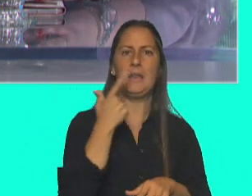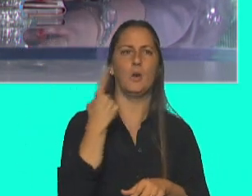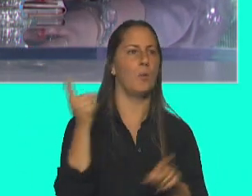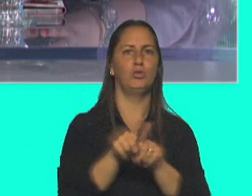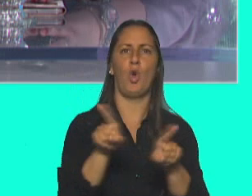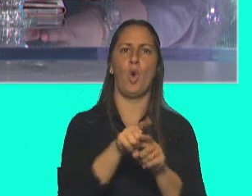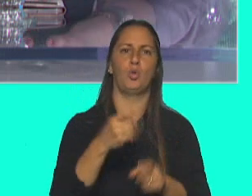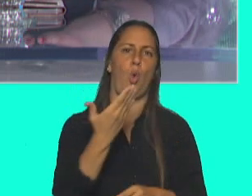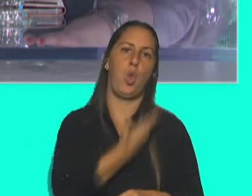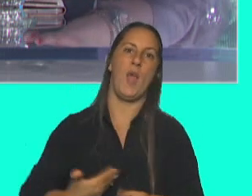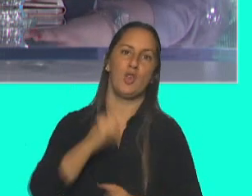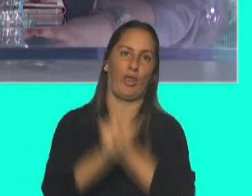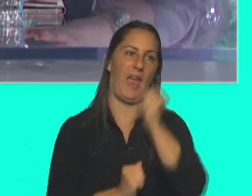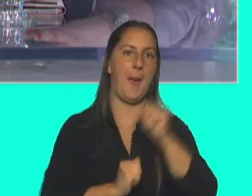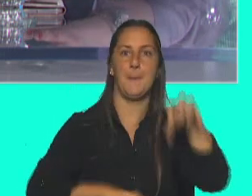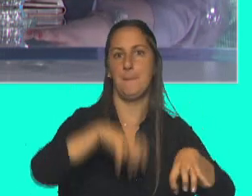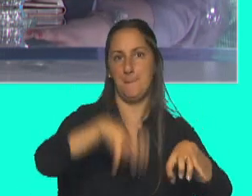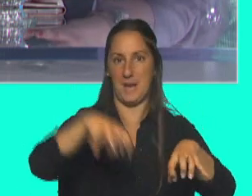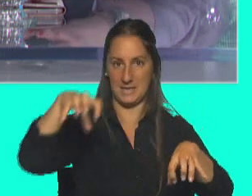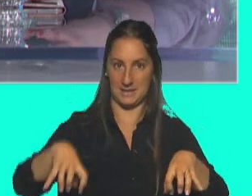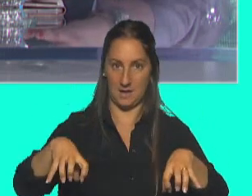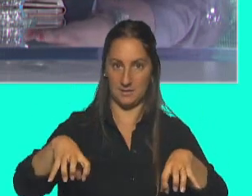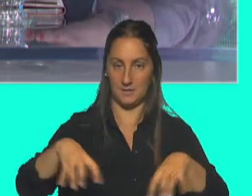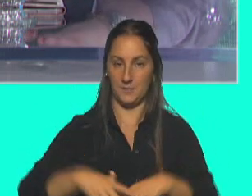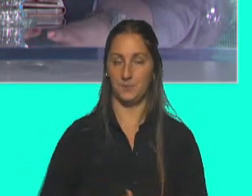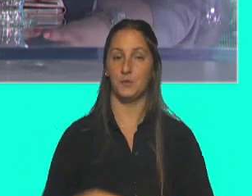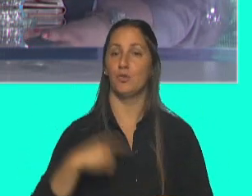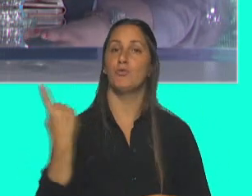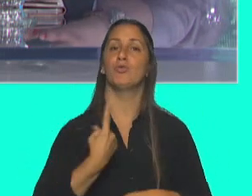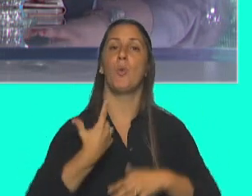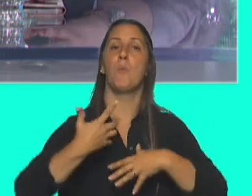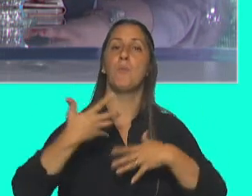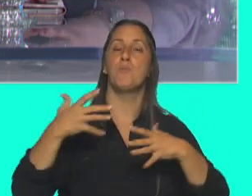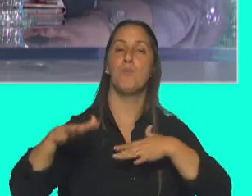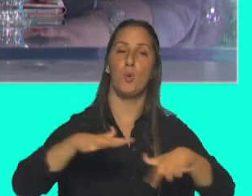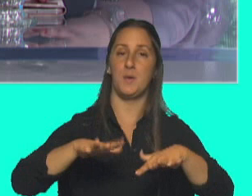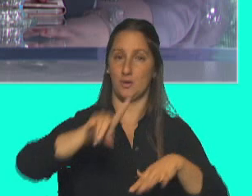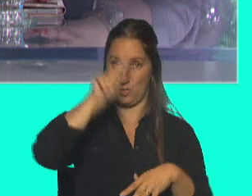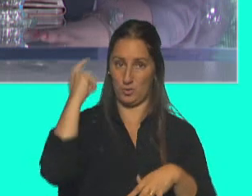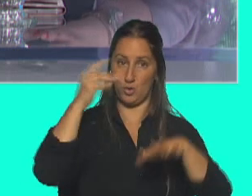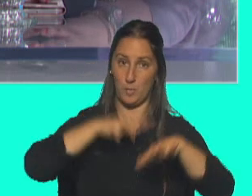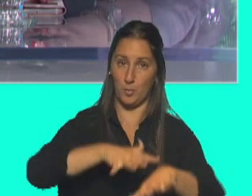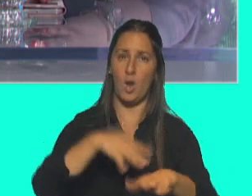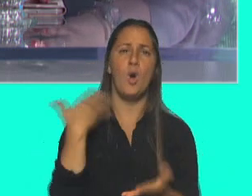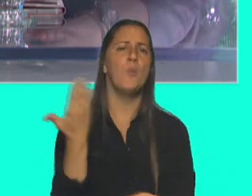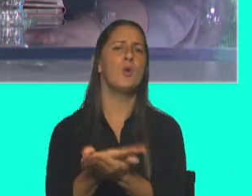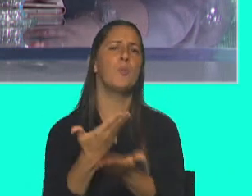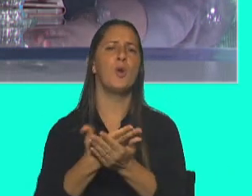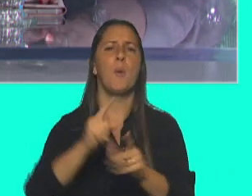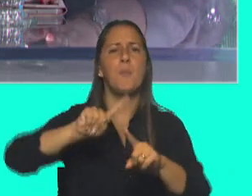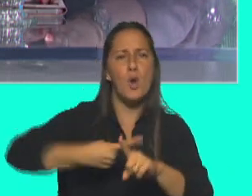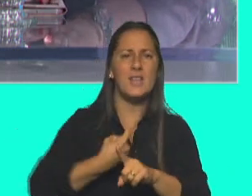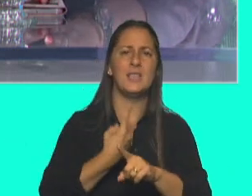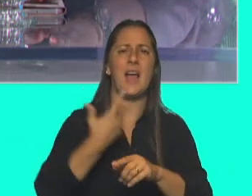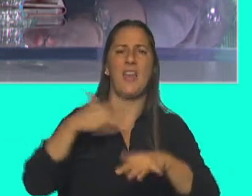gerentes, y nosotros como Movimiento Nacional y Popular proponemos una política de acción de sujetos